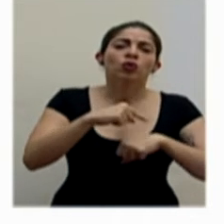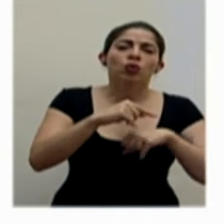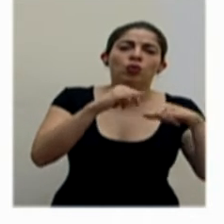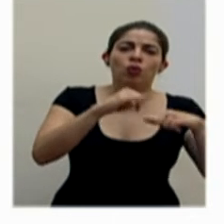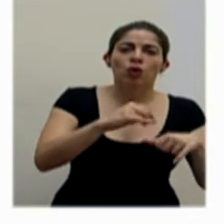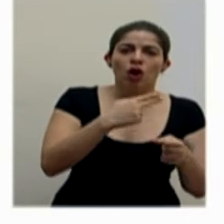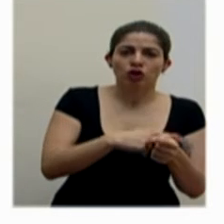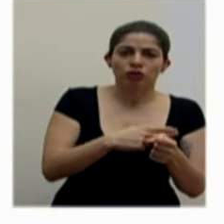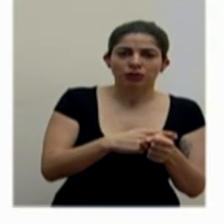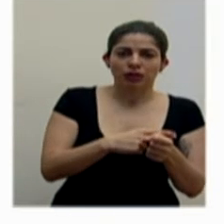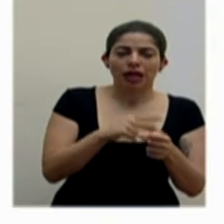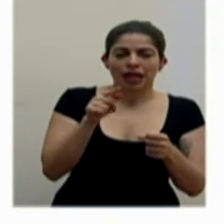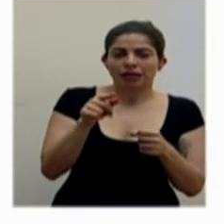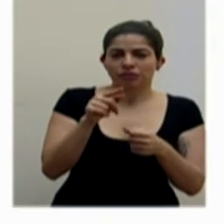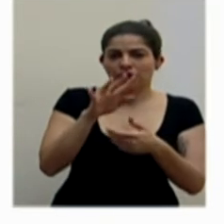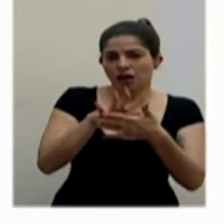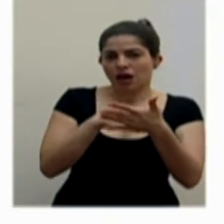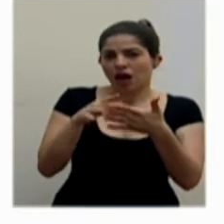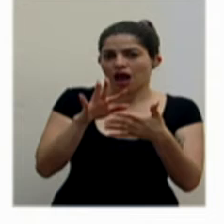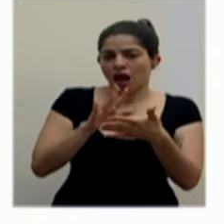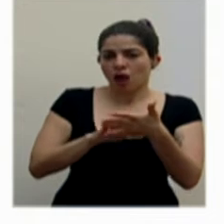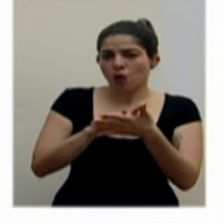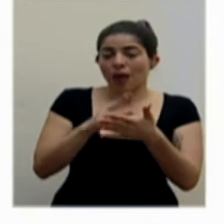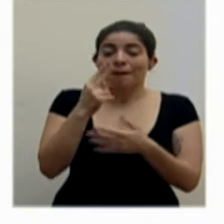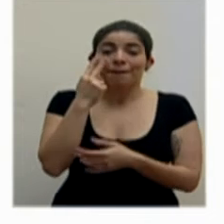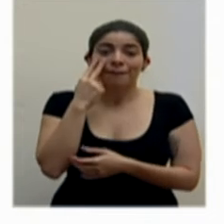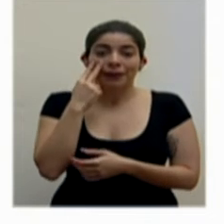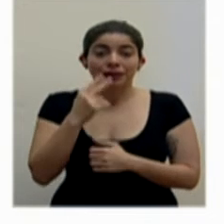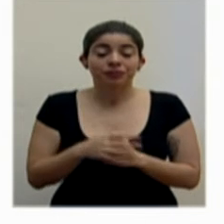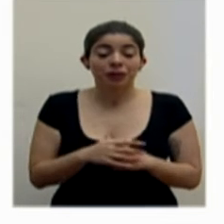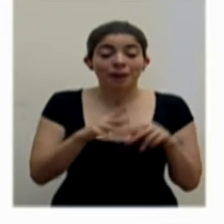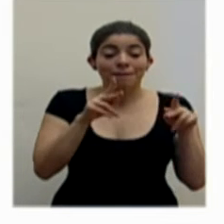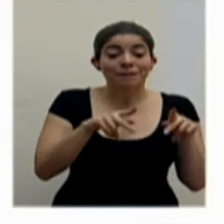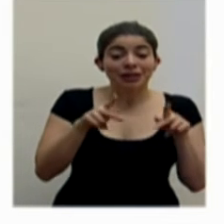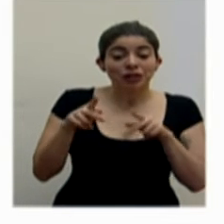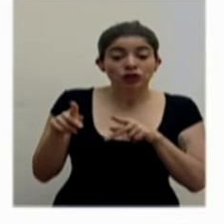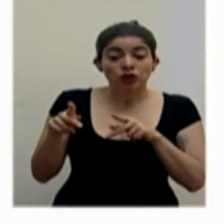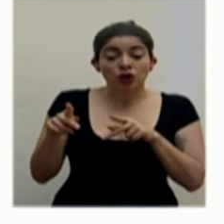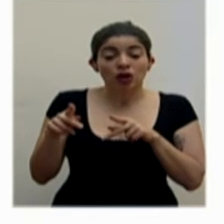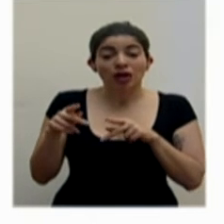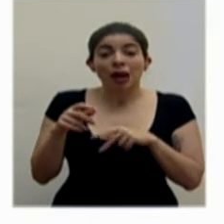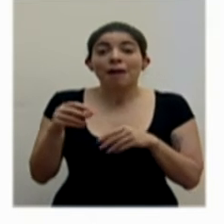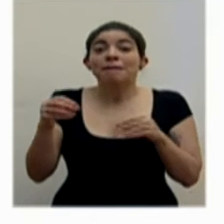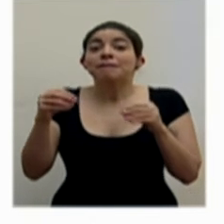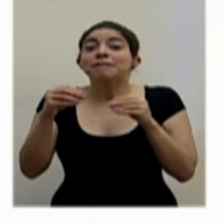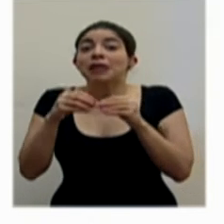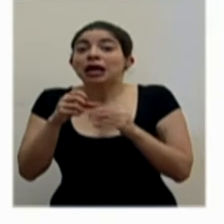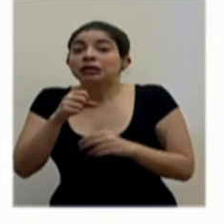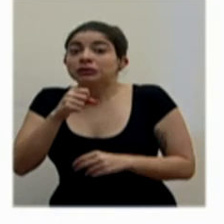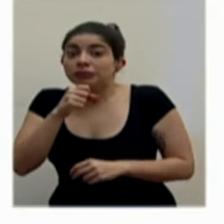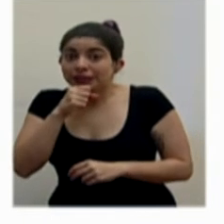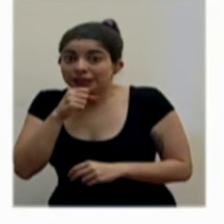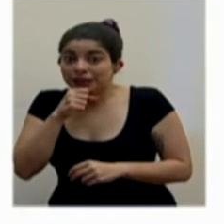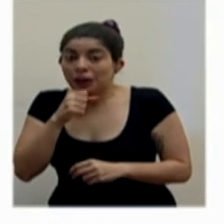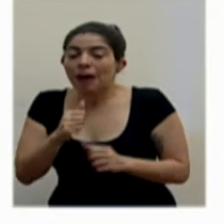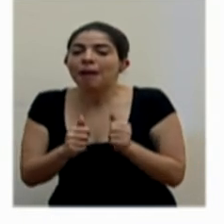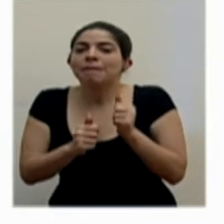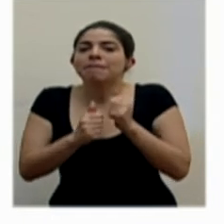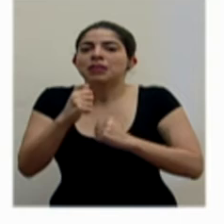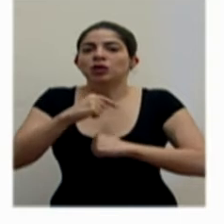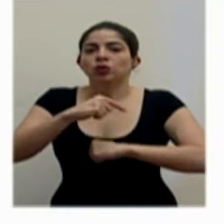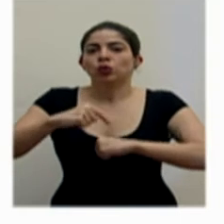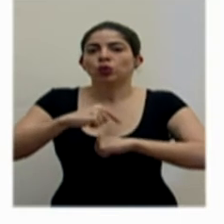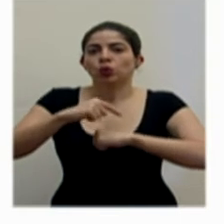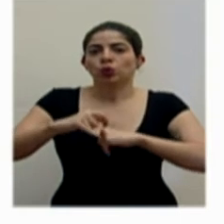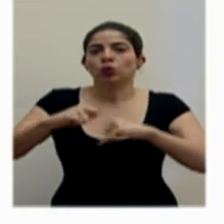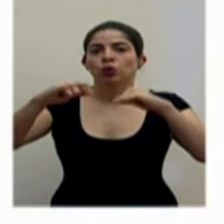podemos ver es que las personas entre más avanzan en edad, más dura su